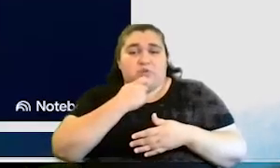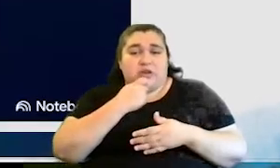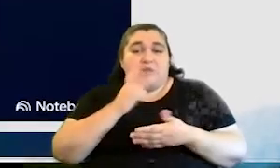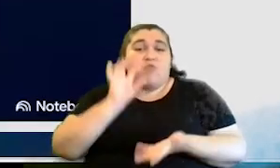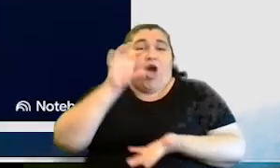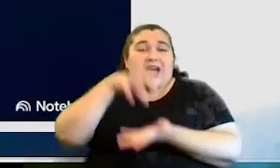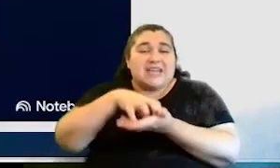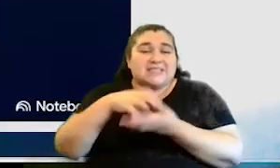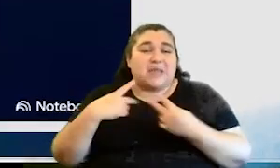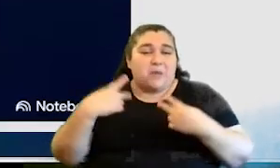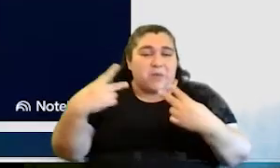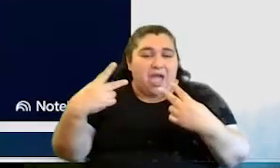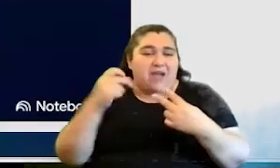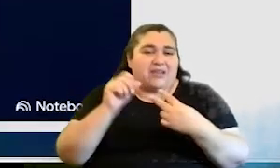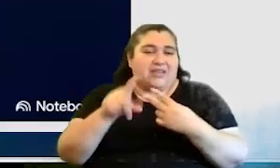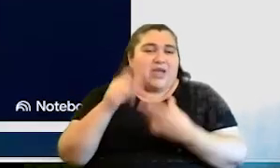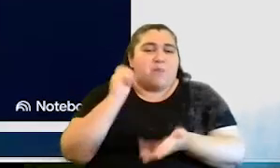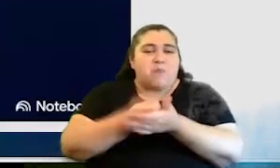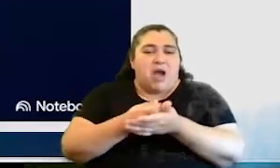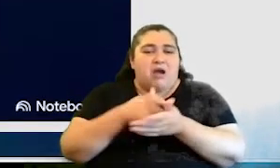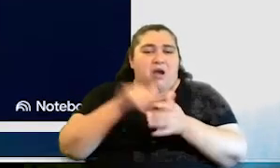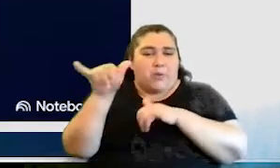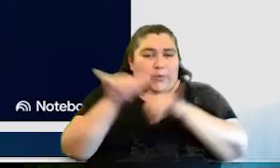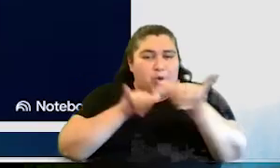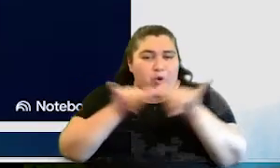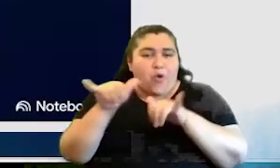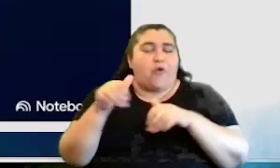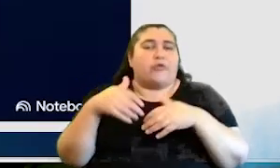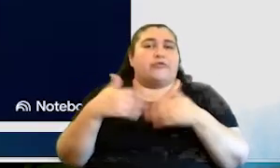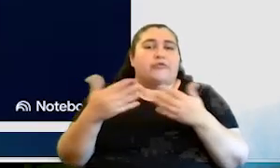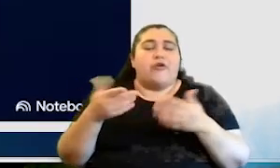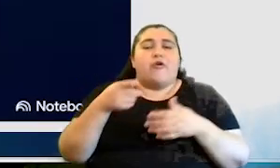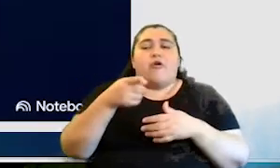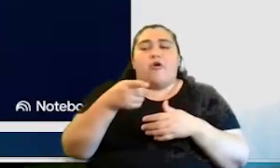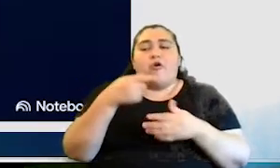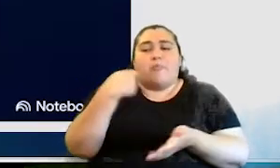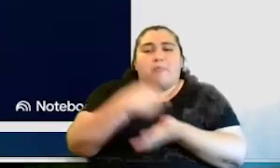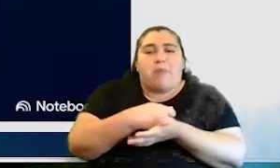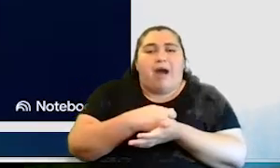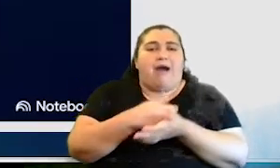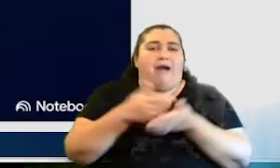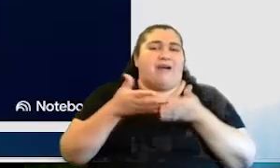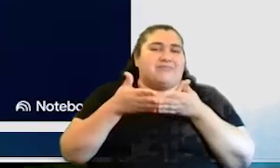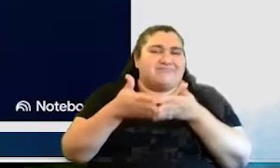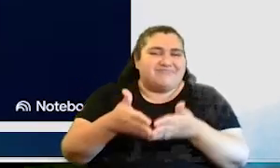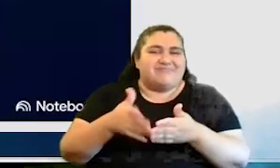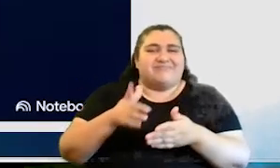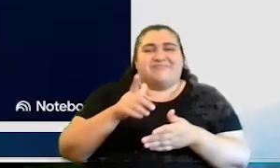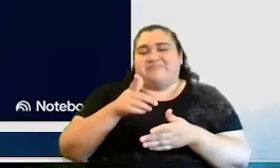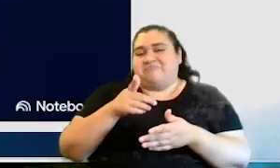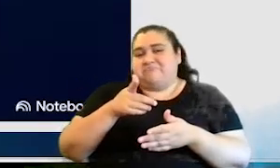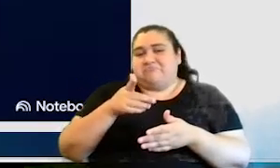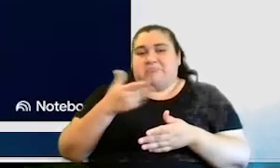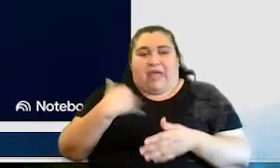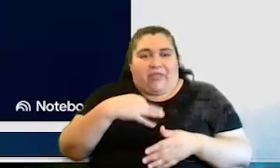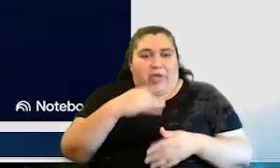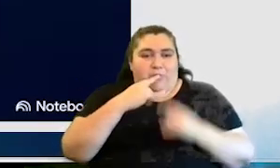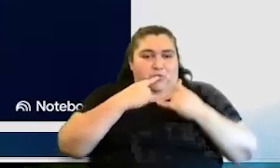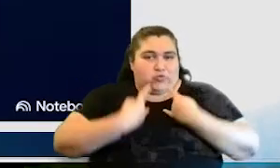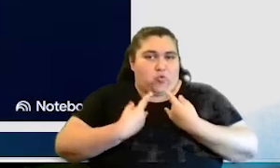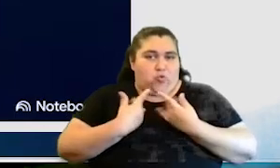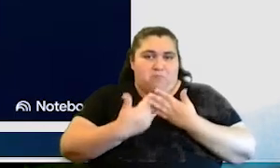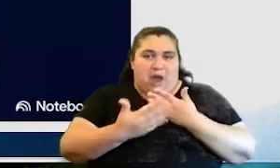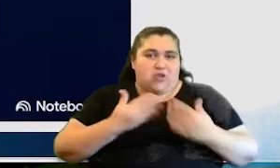viaje o viajes o pasajes aéreos o algún servicio en el exterior, eso lo tengo que cargar en forma